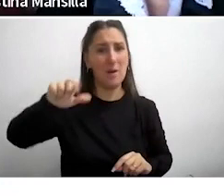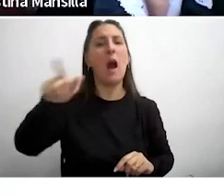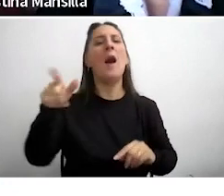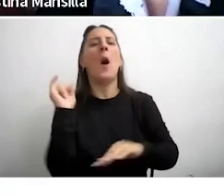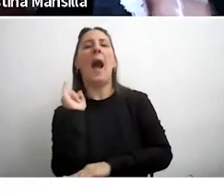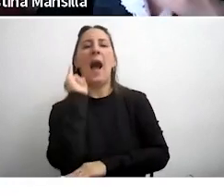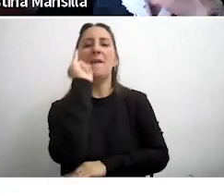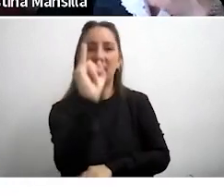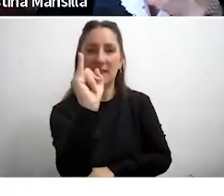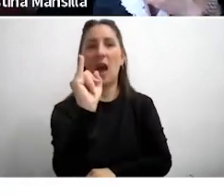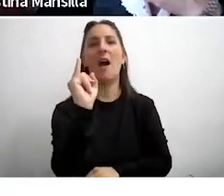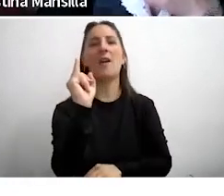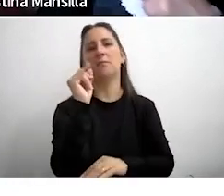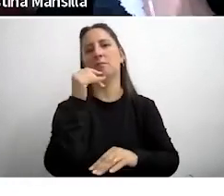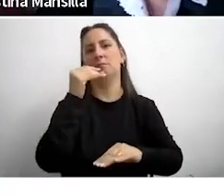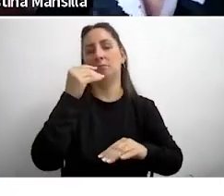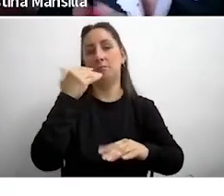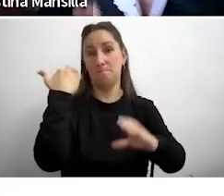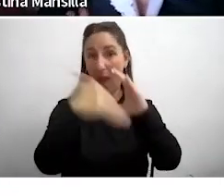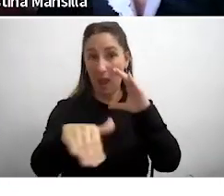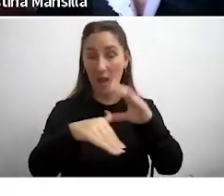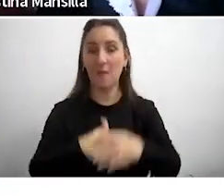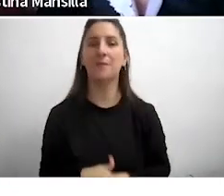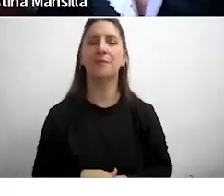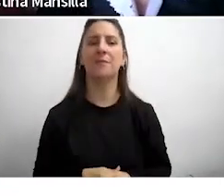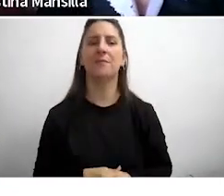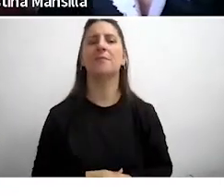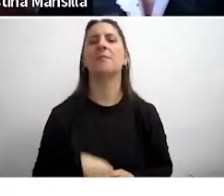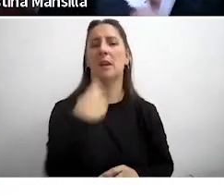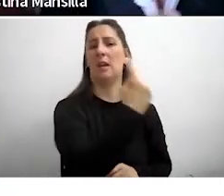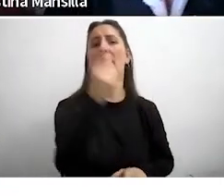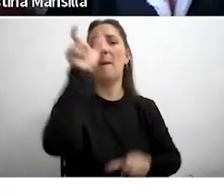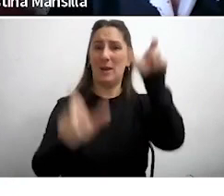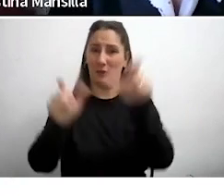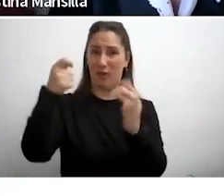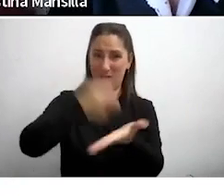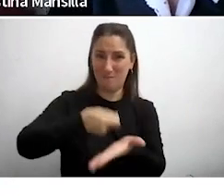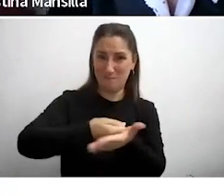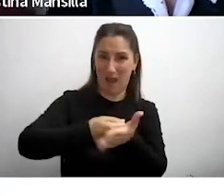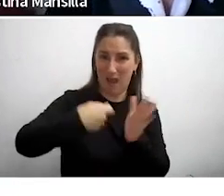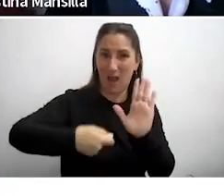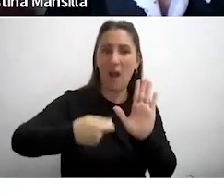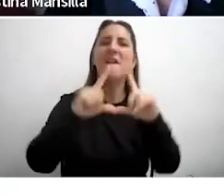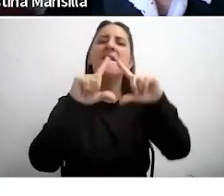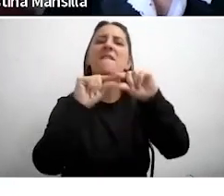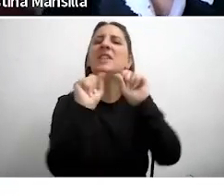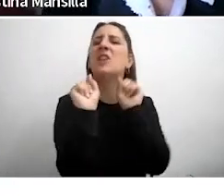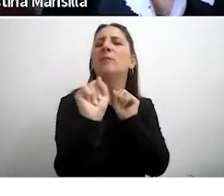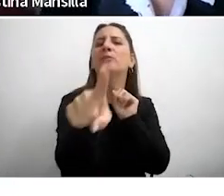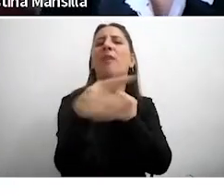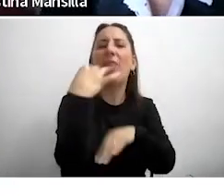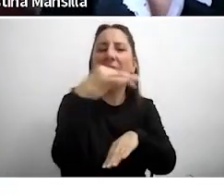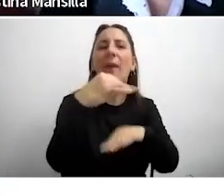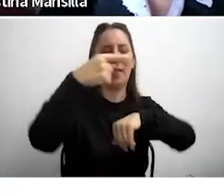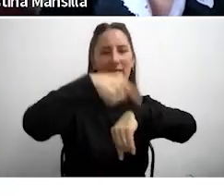notificará vía domicilio fiscal electrónico a cada contribuyente cuál es la fecha en la que tiene